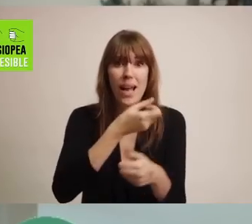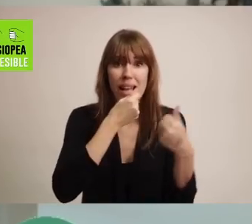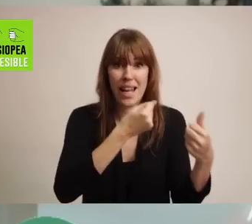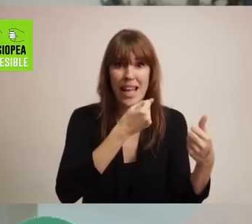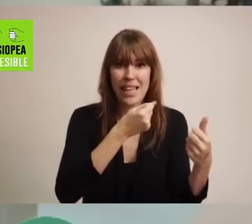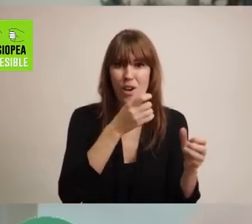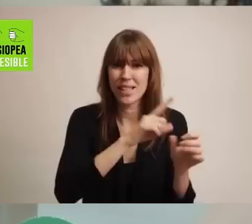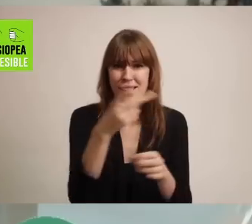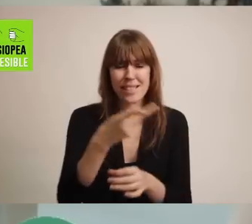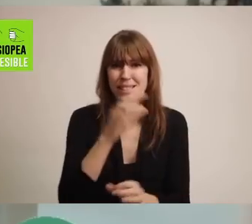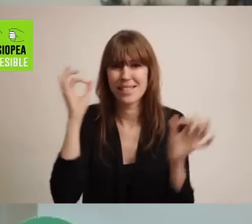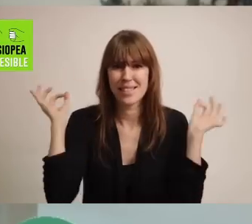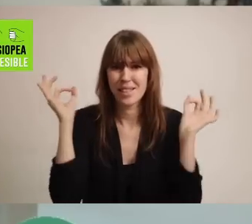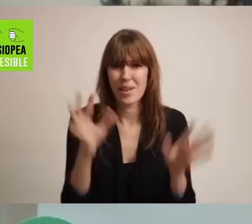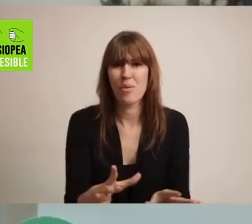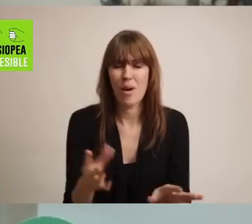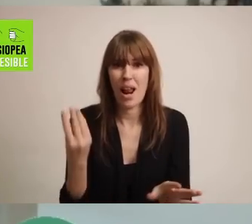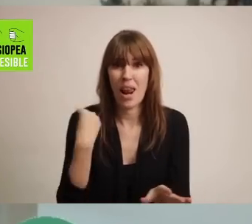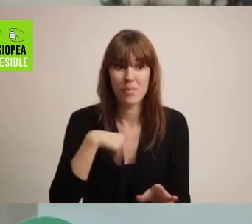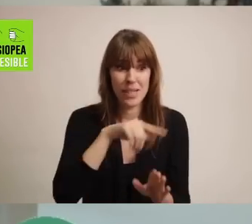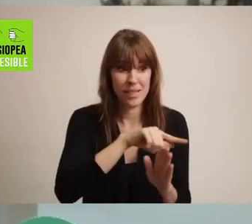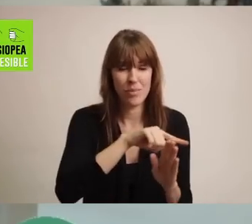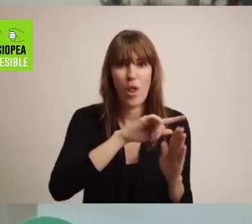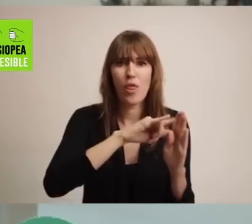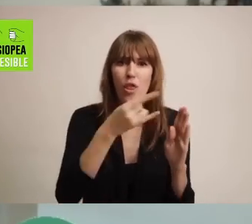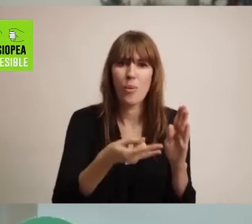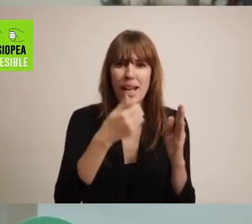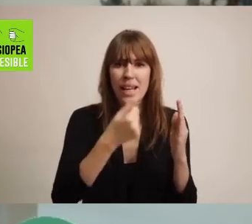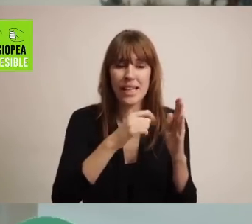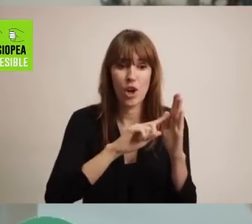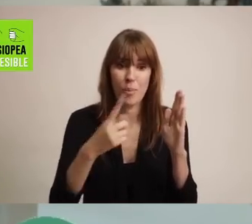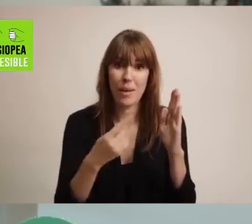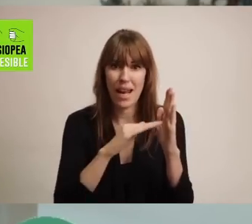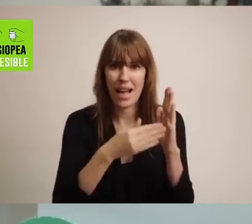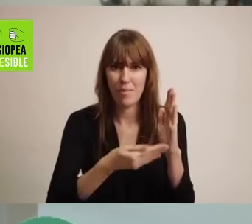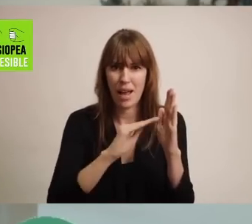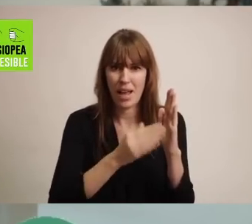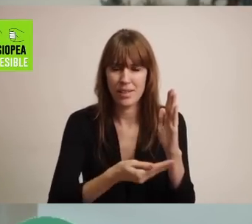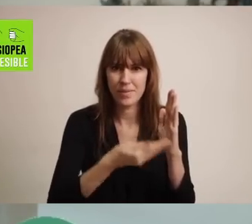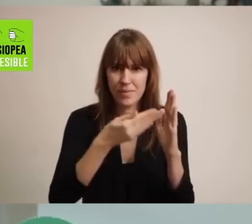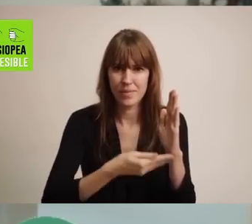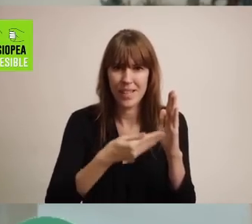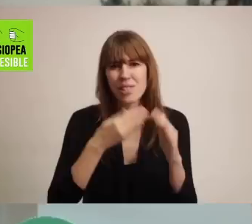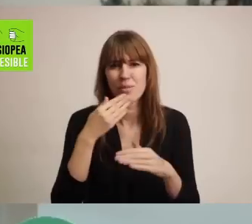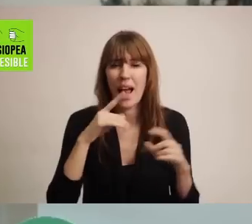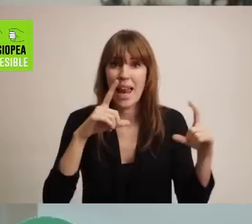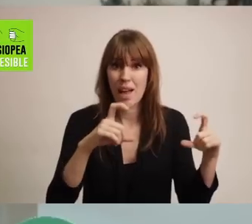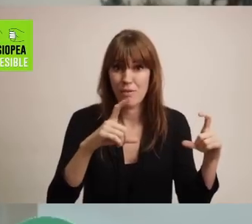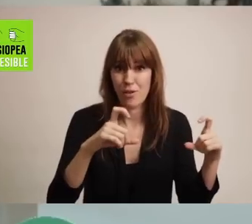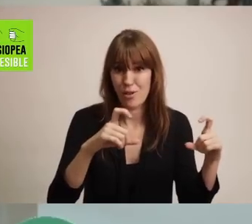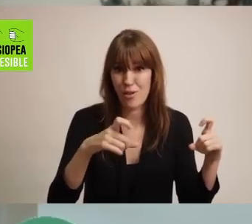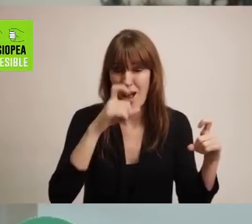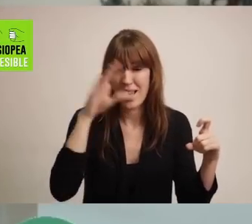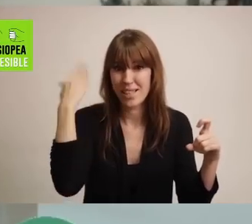energético, que es la primera capa, sería como en las fotos antiguas, el que decíamos el negativo, y luego la foto